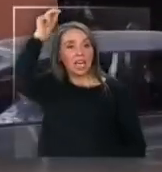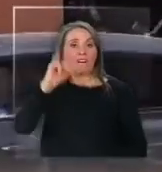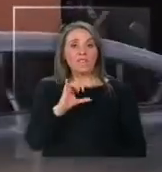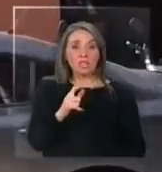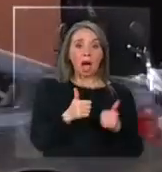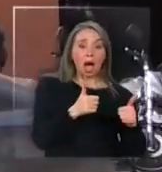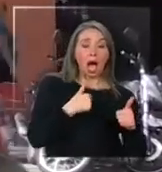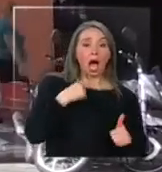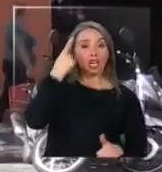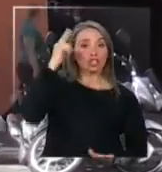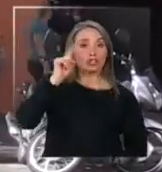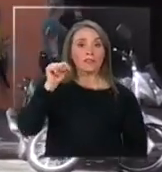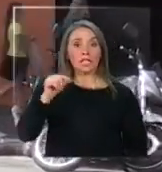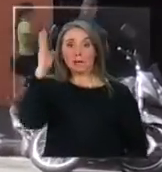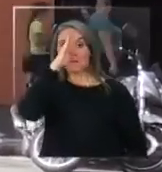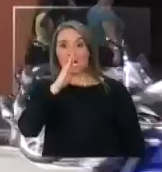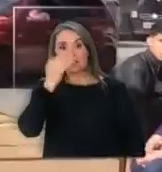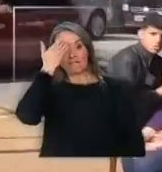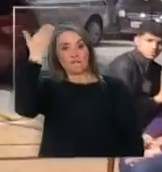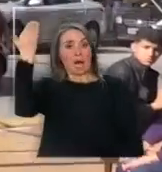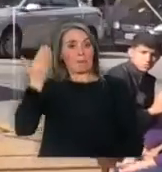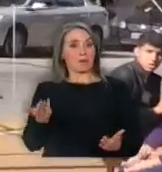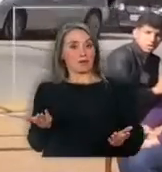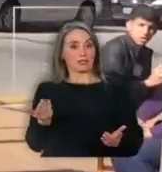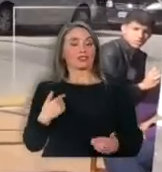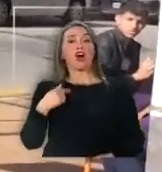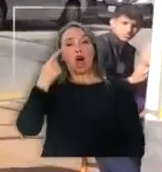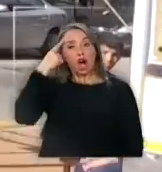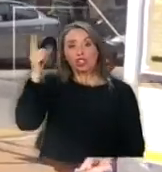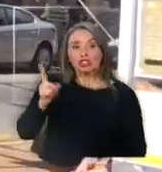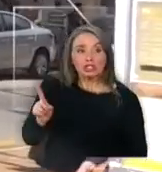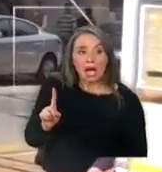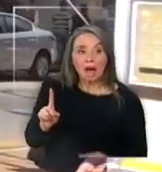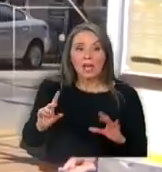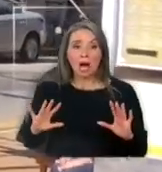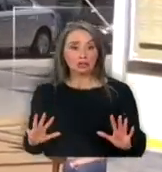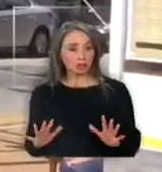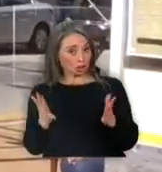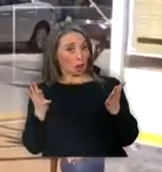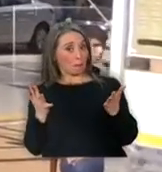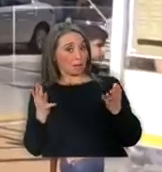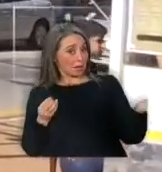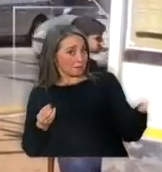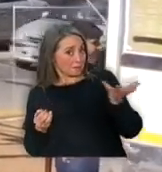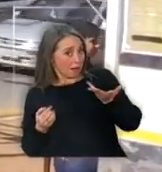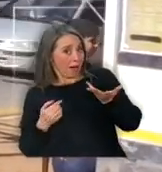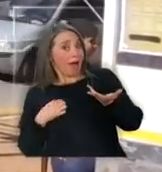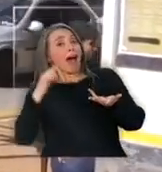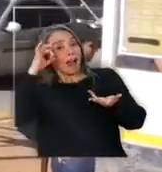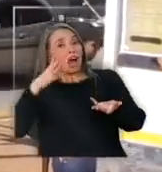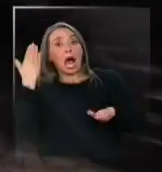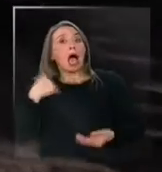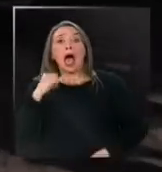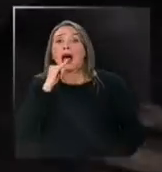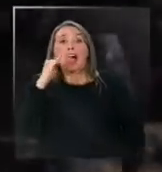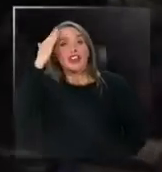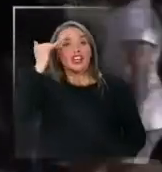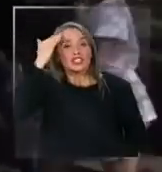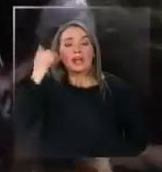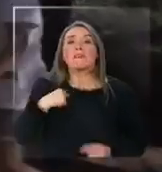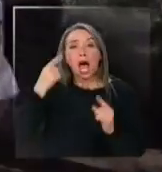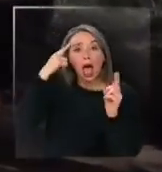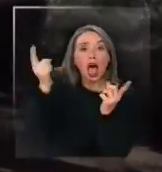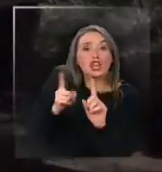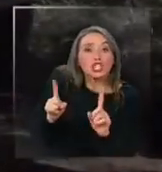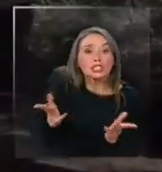Entonces estamos muy famosos acá en Brasil. No sabía, es una sorpresa. Ahora lo sé, no estaba enterado. No